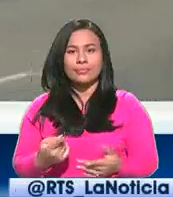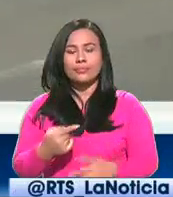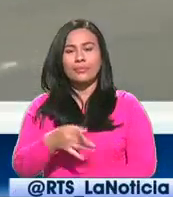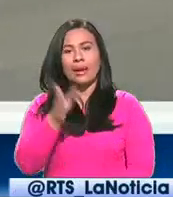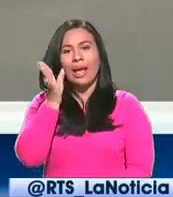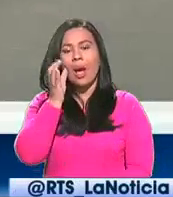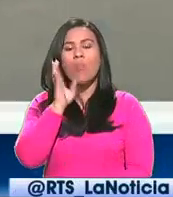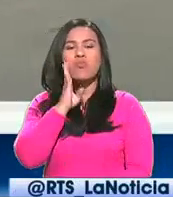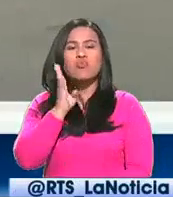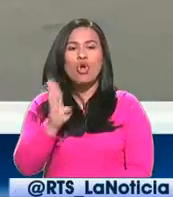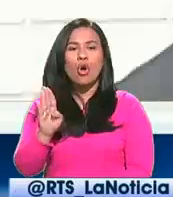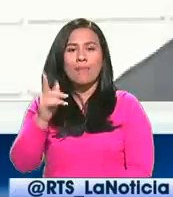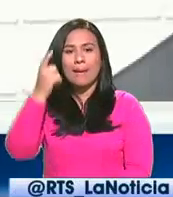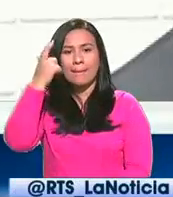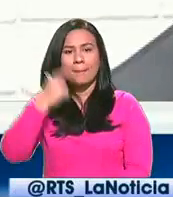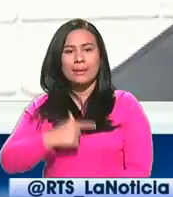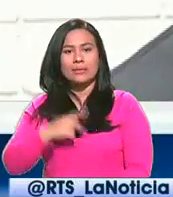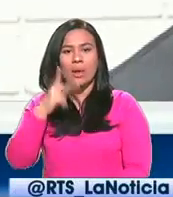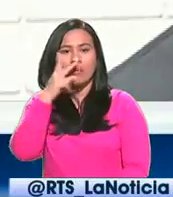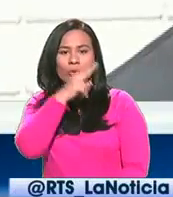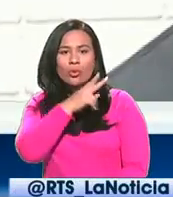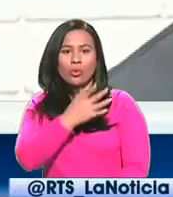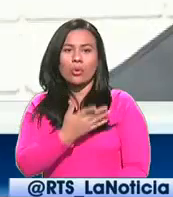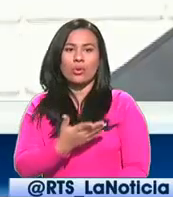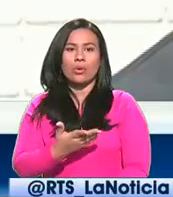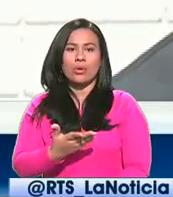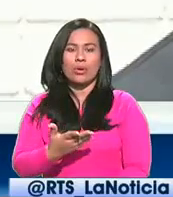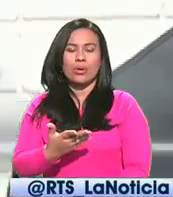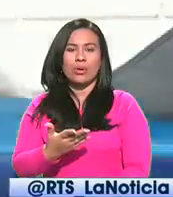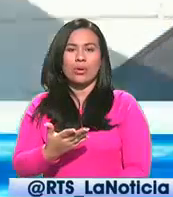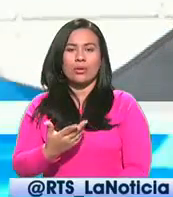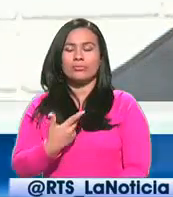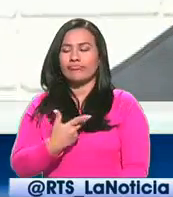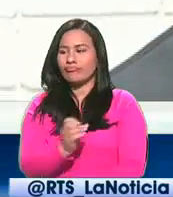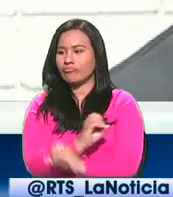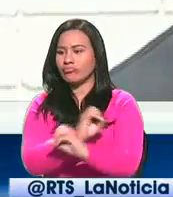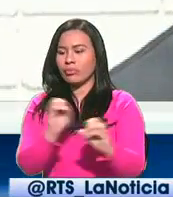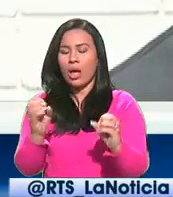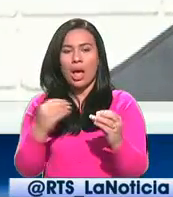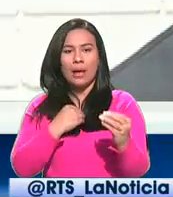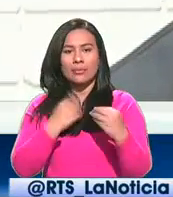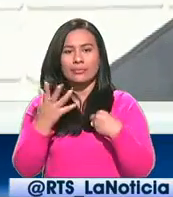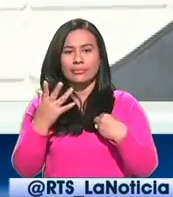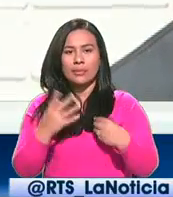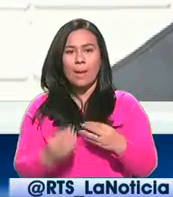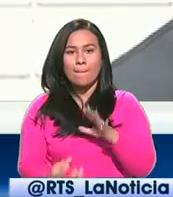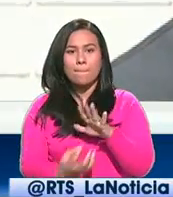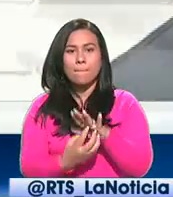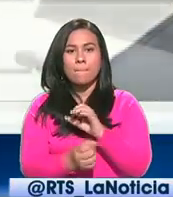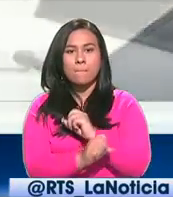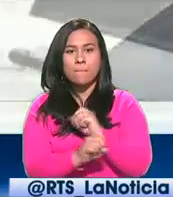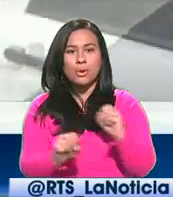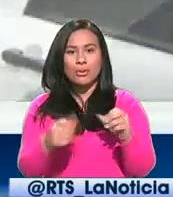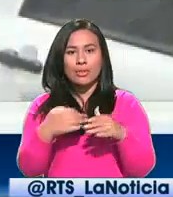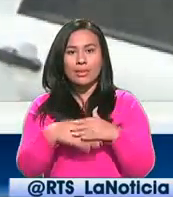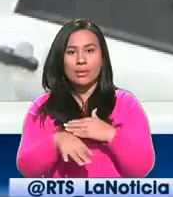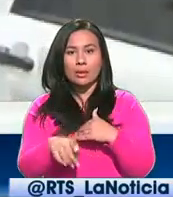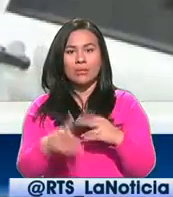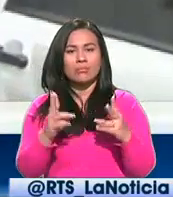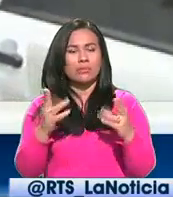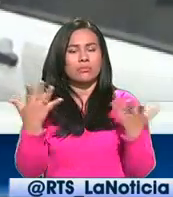broma de mal gusto. Y se descartó la presencia de cualquier artefacto o sustancia explosiva dentro de esta unidad.